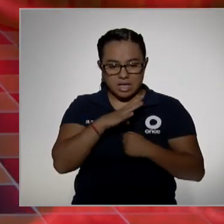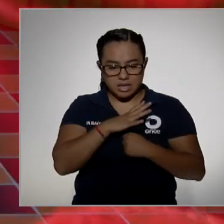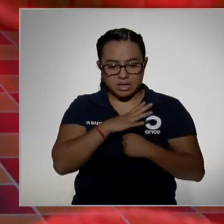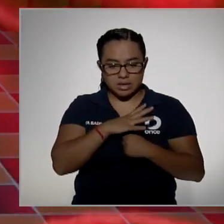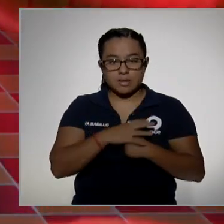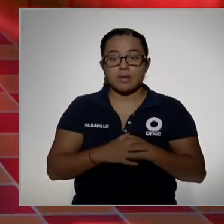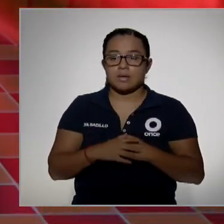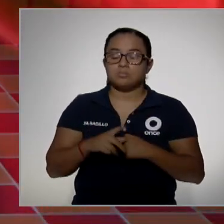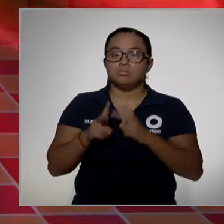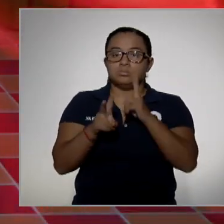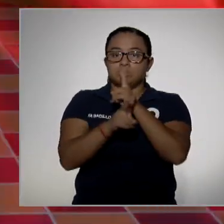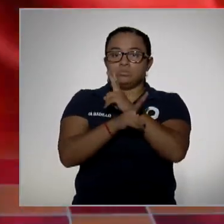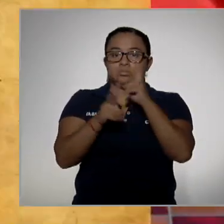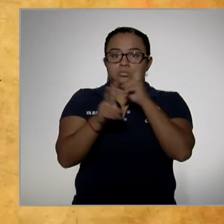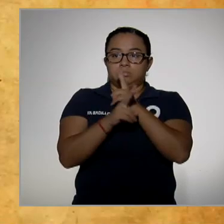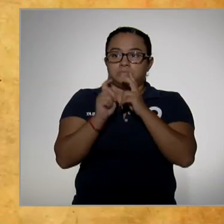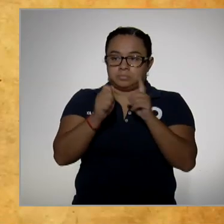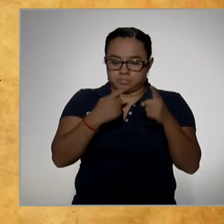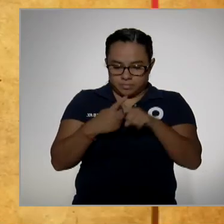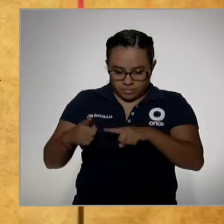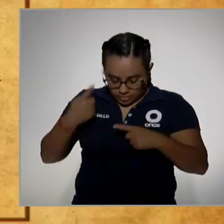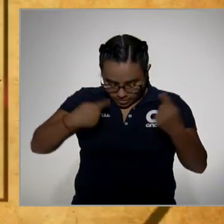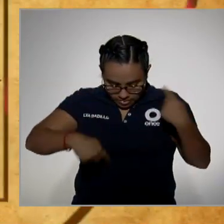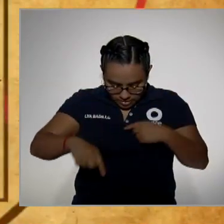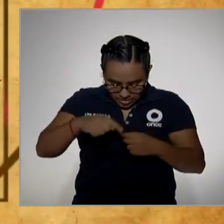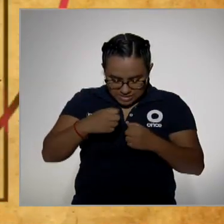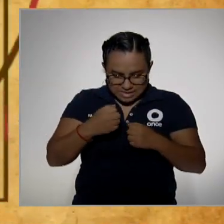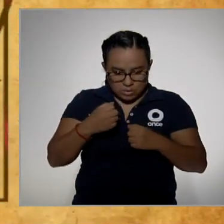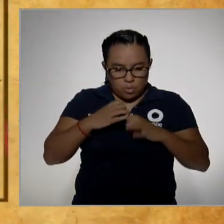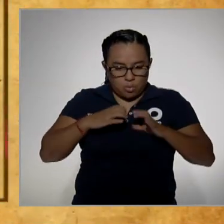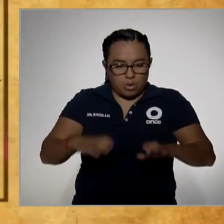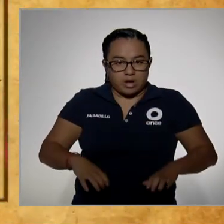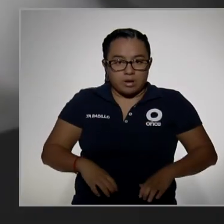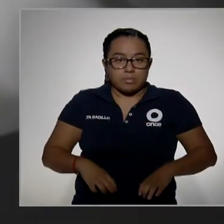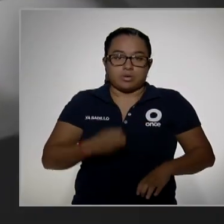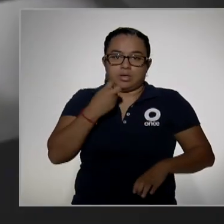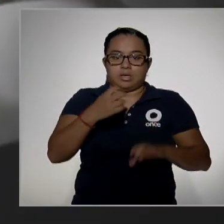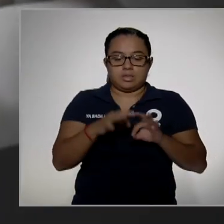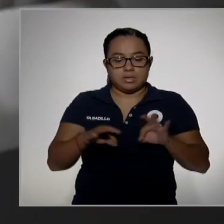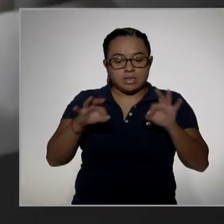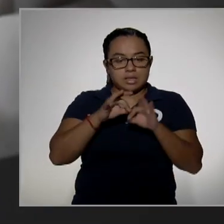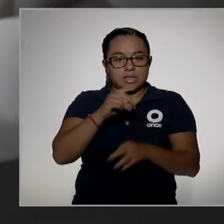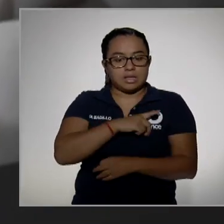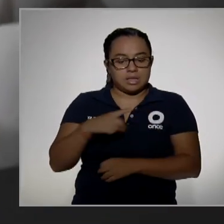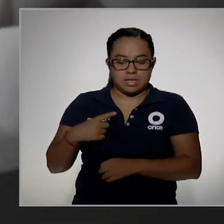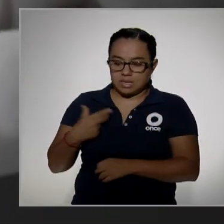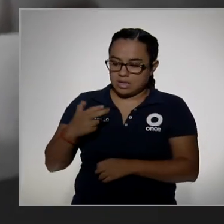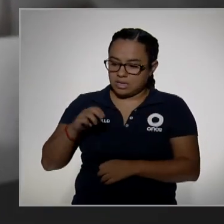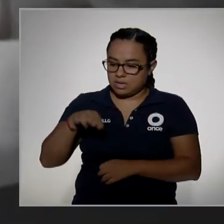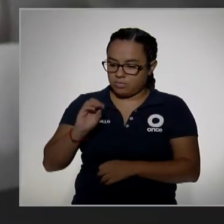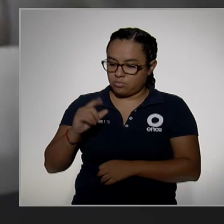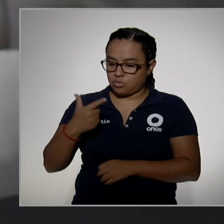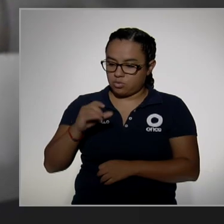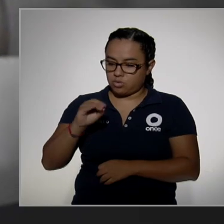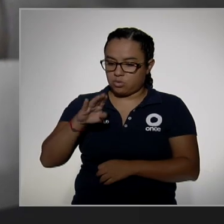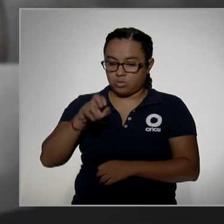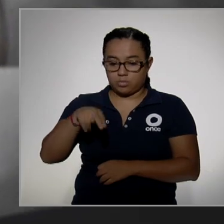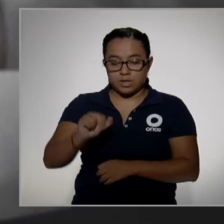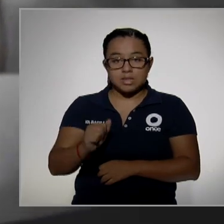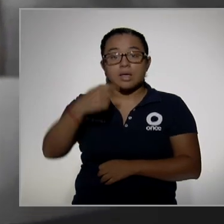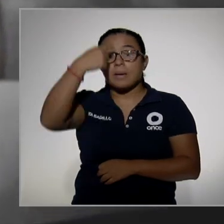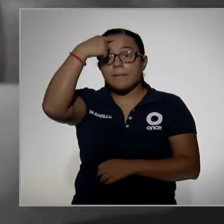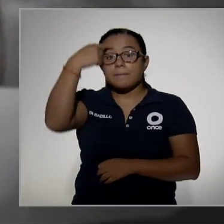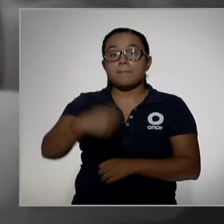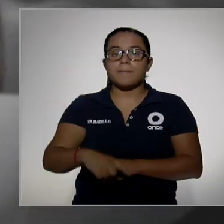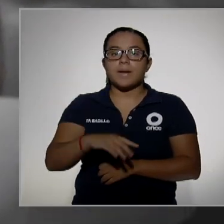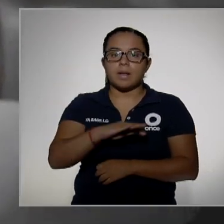que transporta el oxígeno hacia los diferentes tejidos del cuerpo es por eso la importancia de tener suficiente hemoglobina y suficientes eritrocitos para